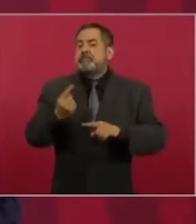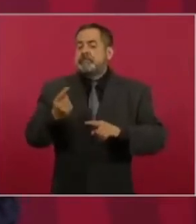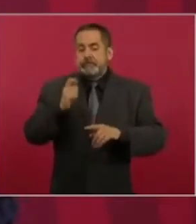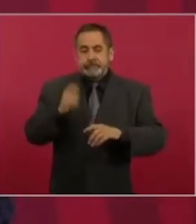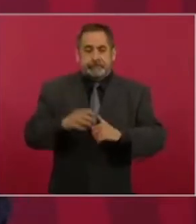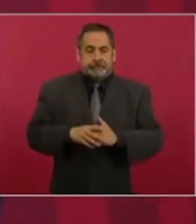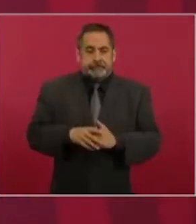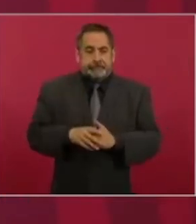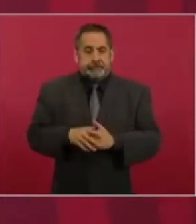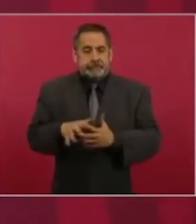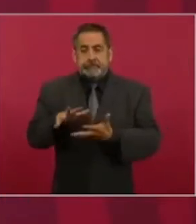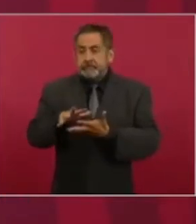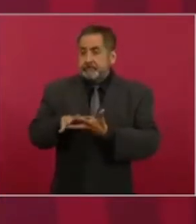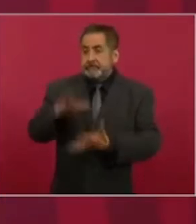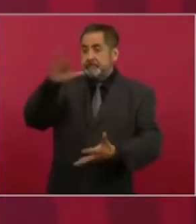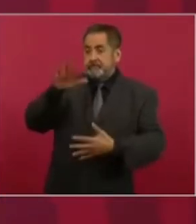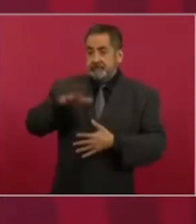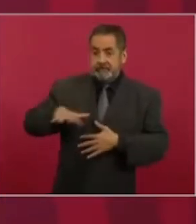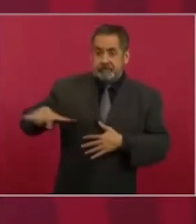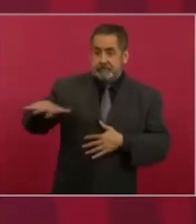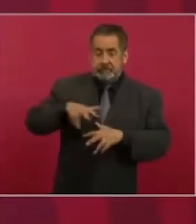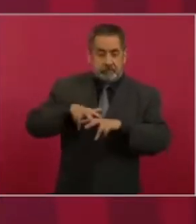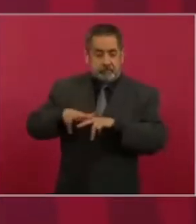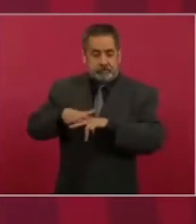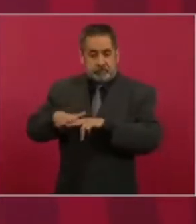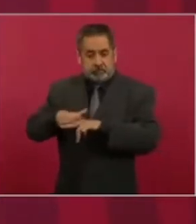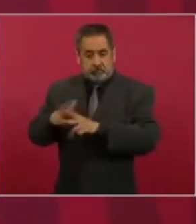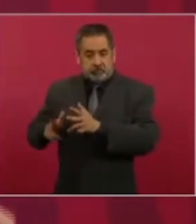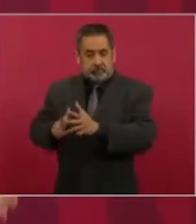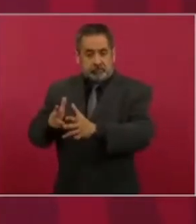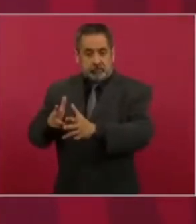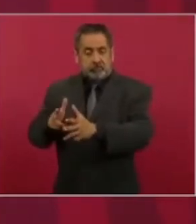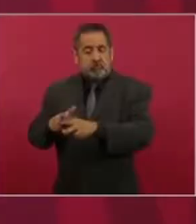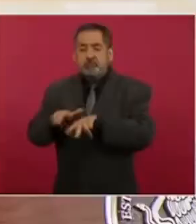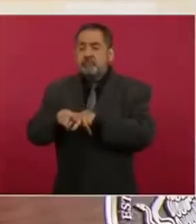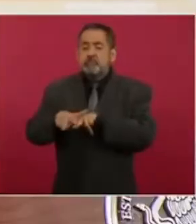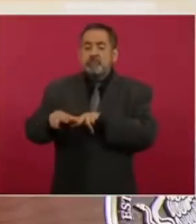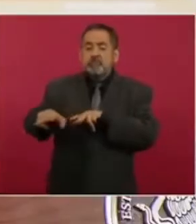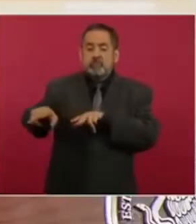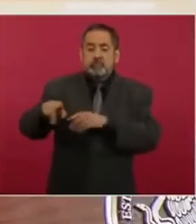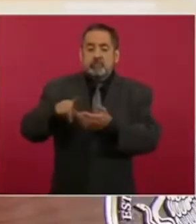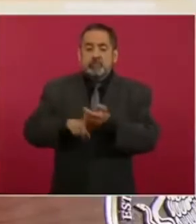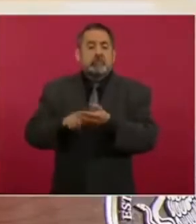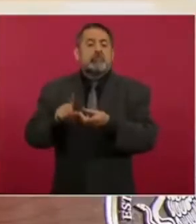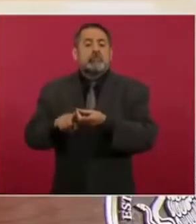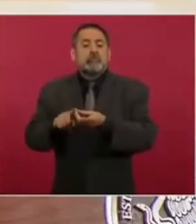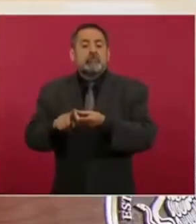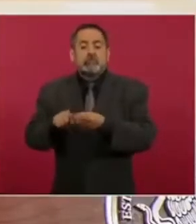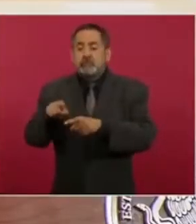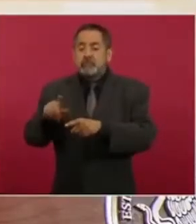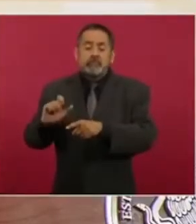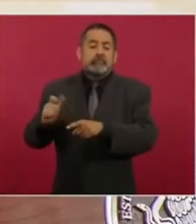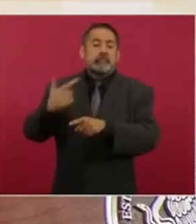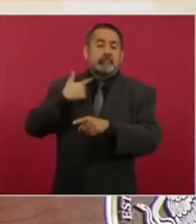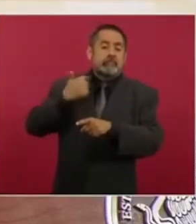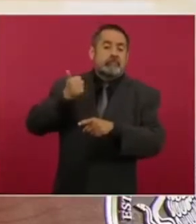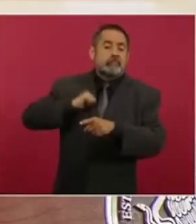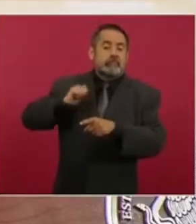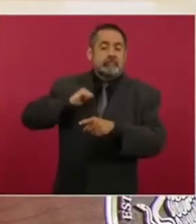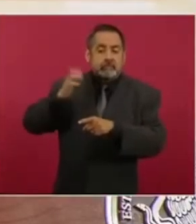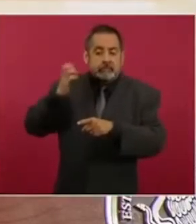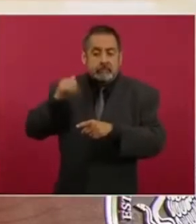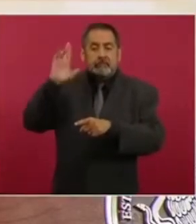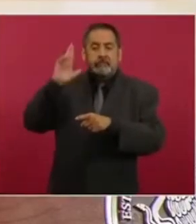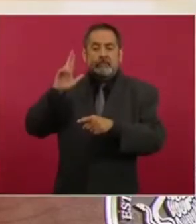la mayor parte del tren se construyó sobre la antigua vía del ferrocarril